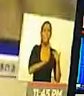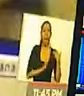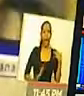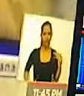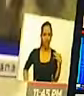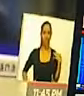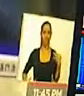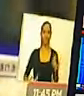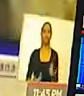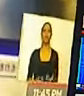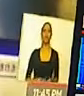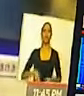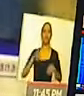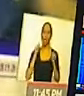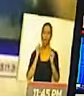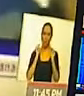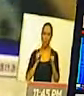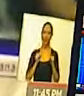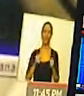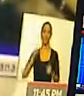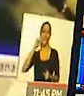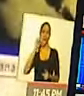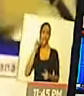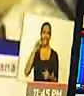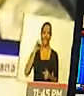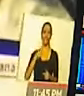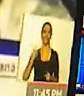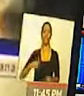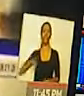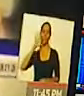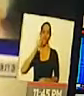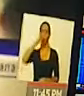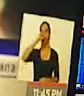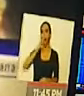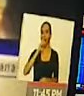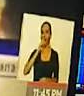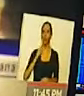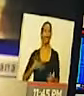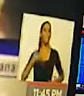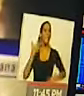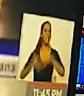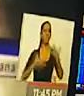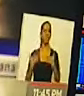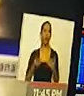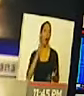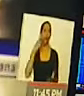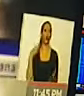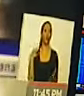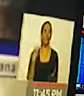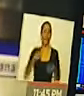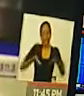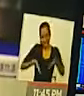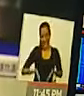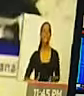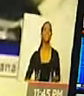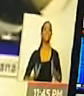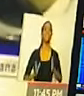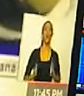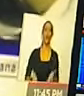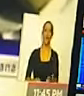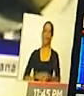me habla Nazaret Padrón. Tengo 5 años de edad y me siento muy orgullosa de haber nacido en el